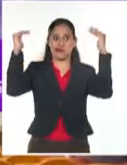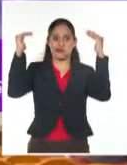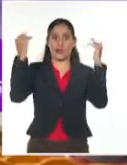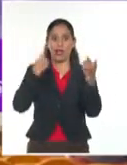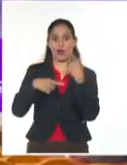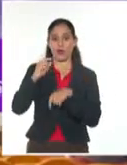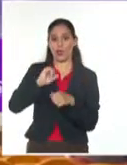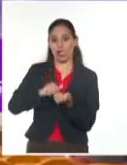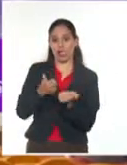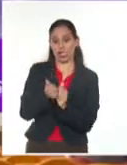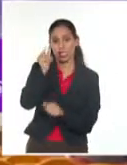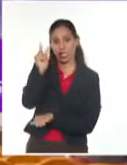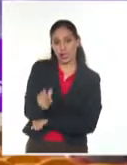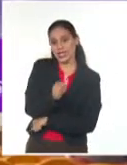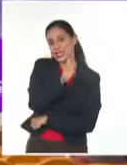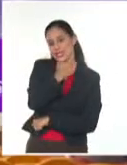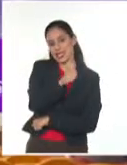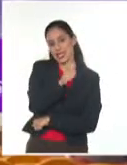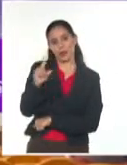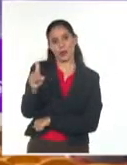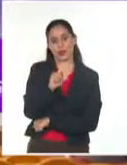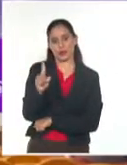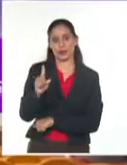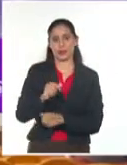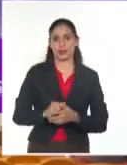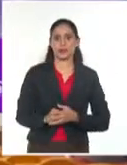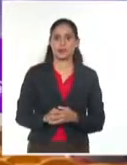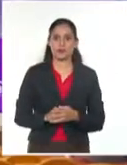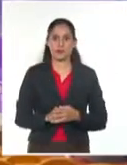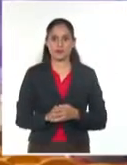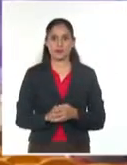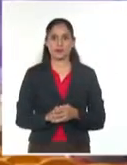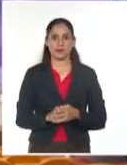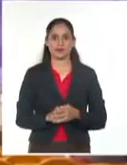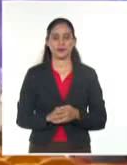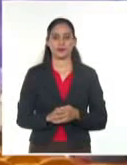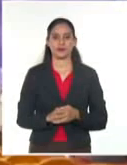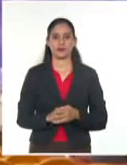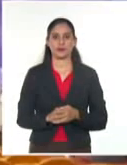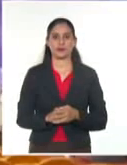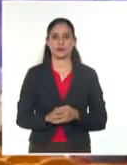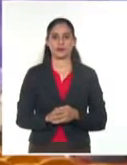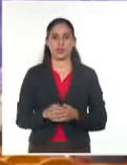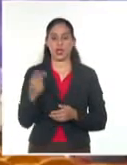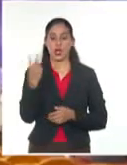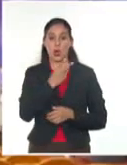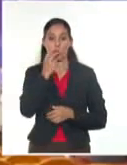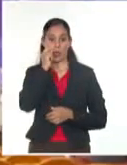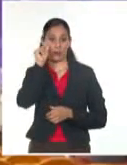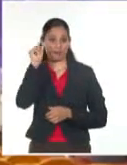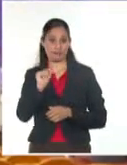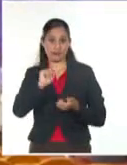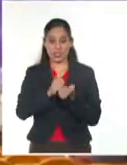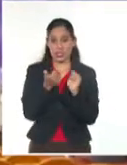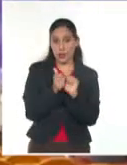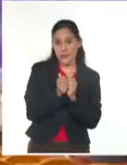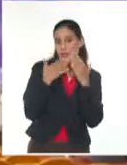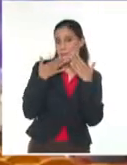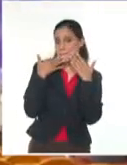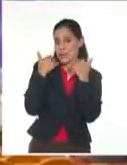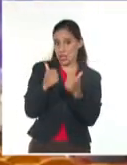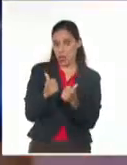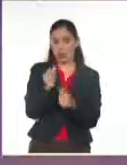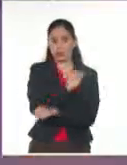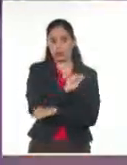bloqueos 10-11. Ronald Luis Limón Tamasó y Daniel Guillermo Martínez Campos fueron los máximos anotadores del encuentro con